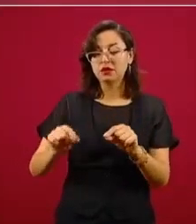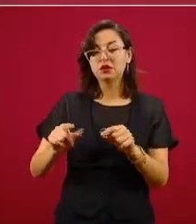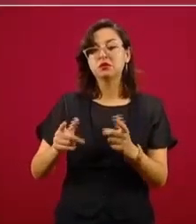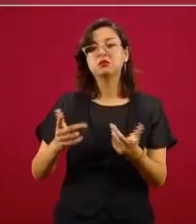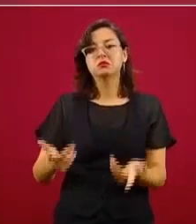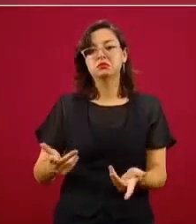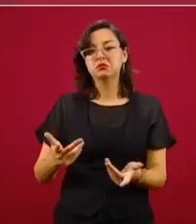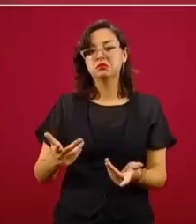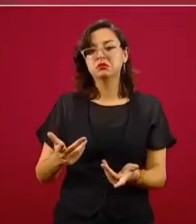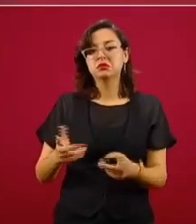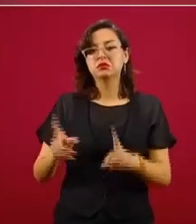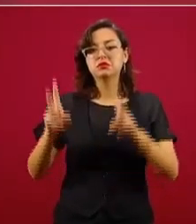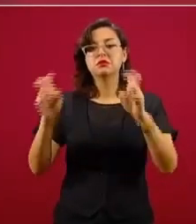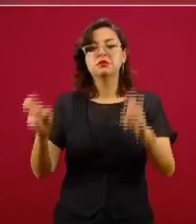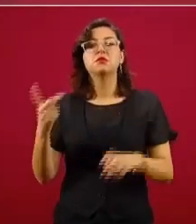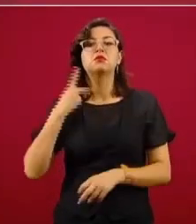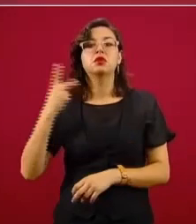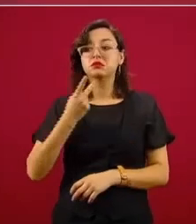analfabetismo político.